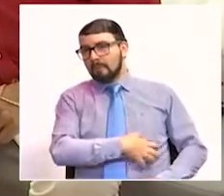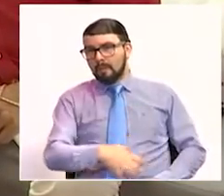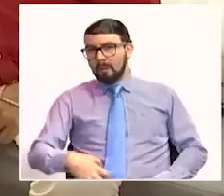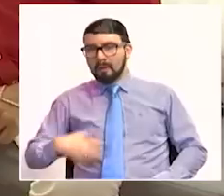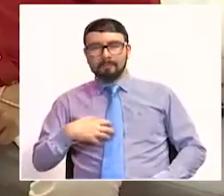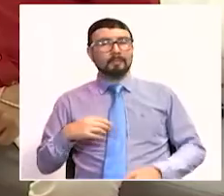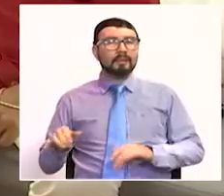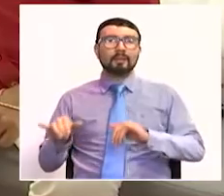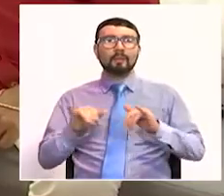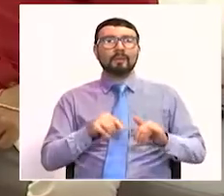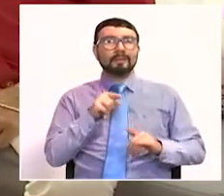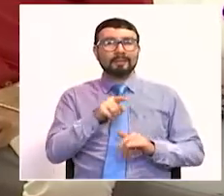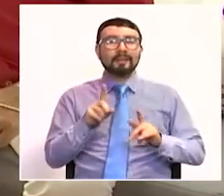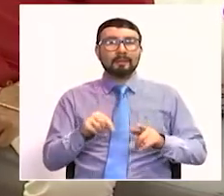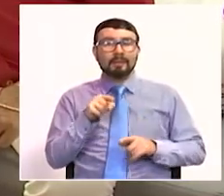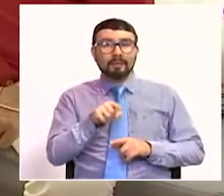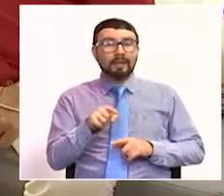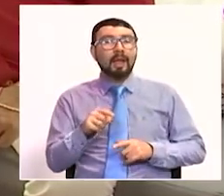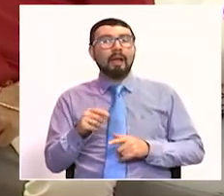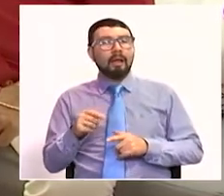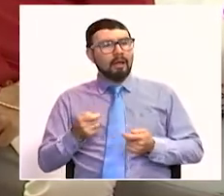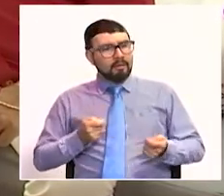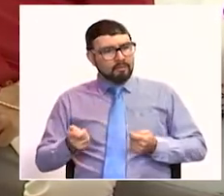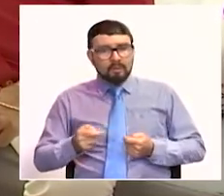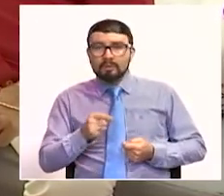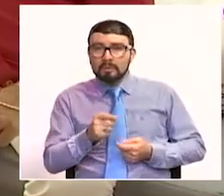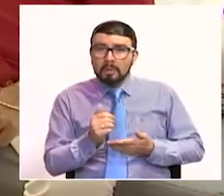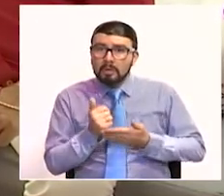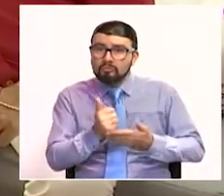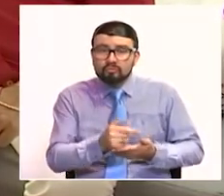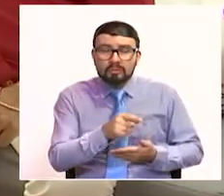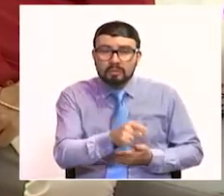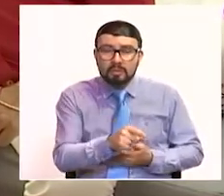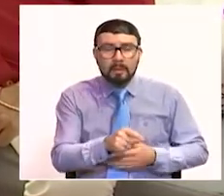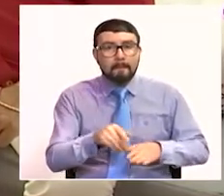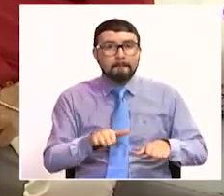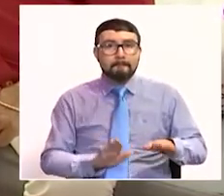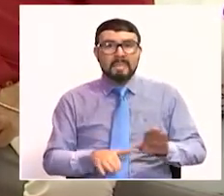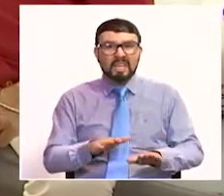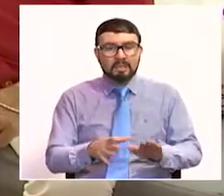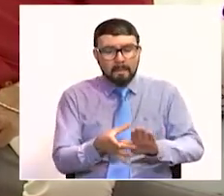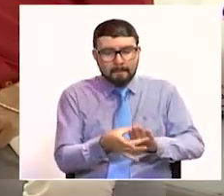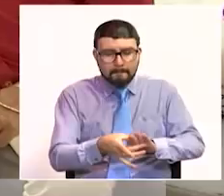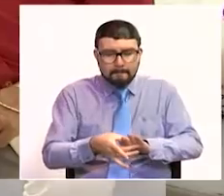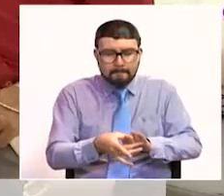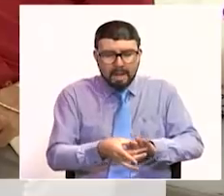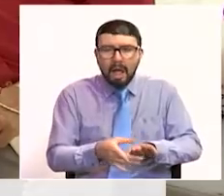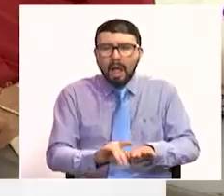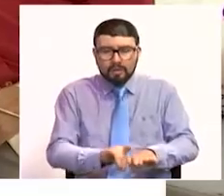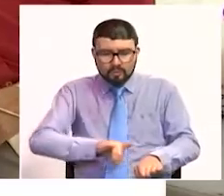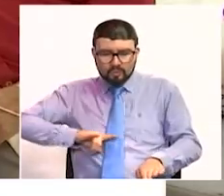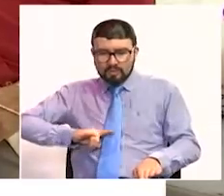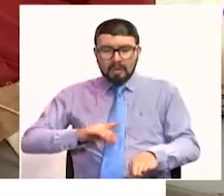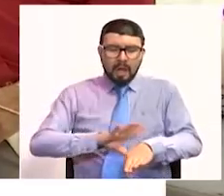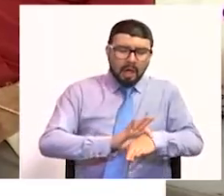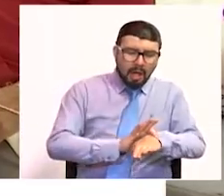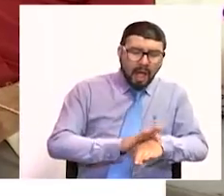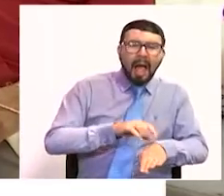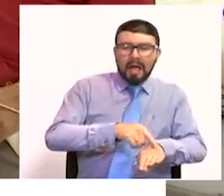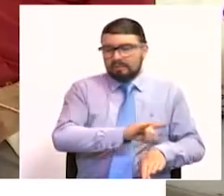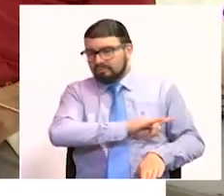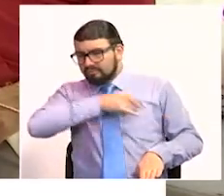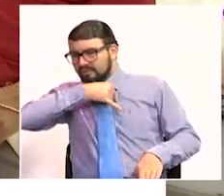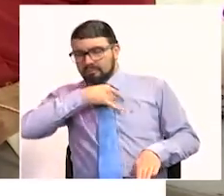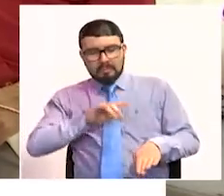auriculoterapia y también de los pies, en la boca tenemos una representación de todo el cuerpo. Esta relación